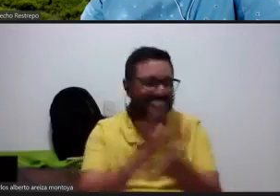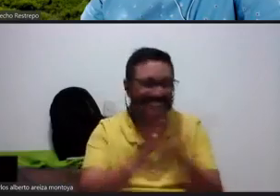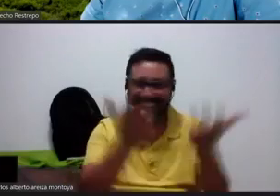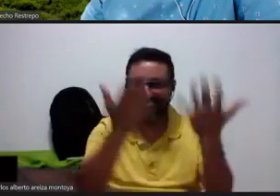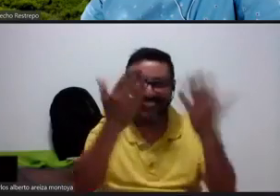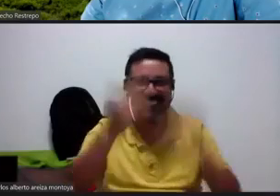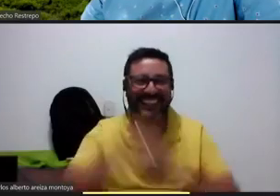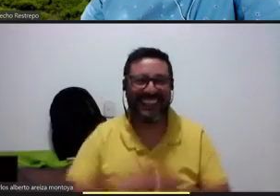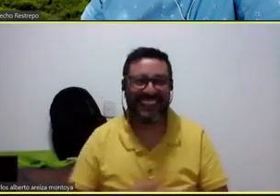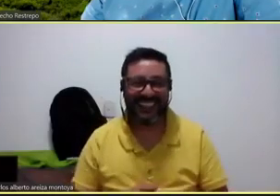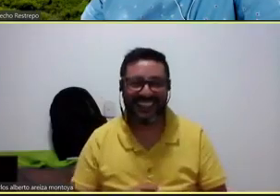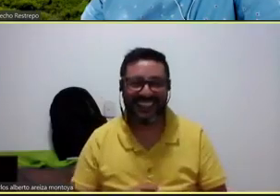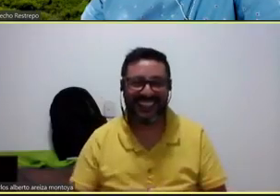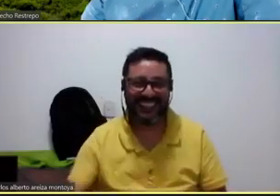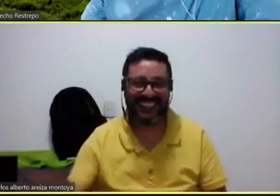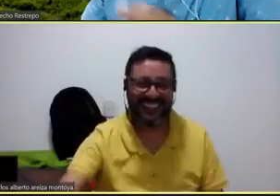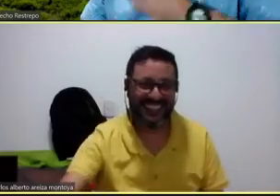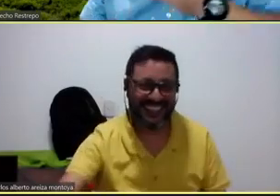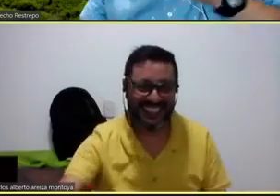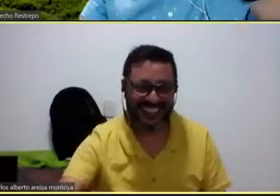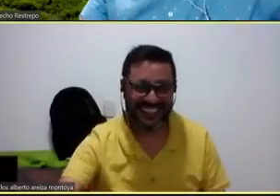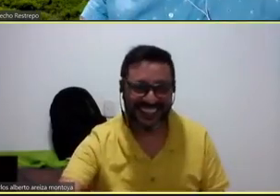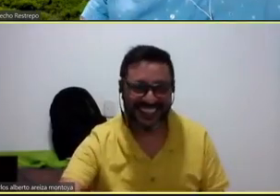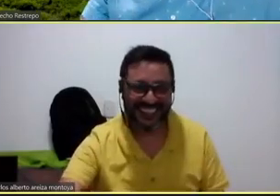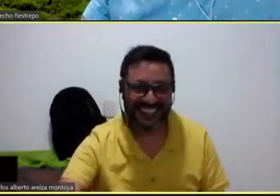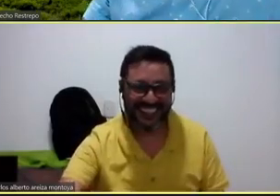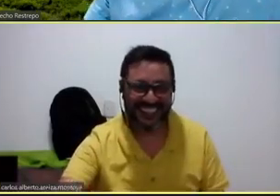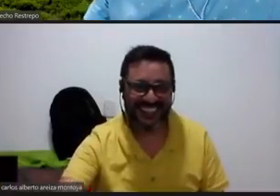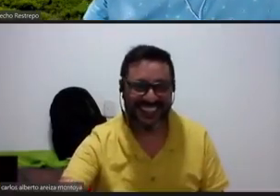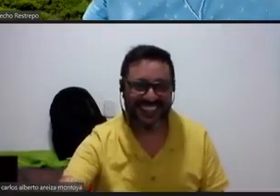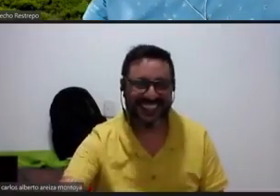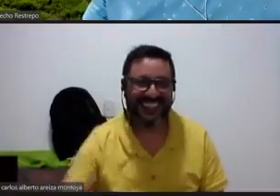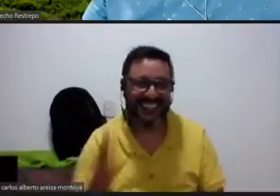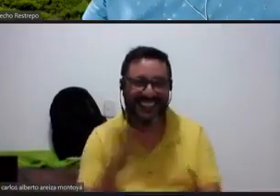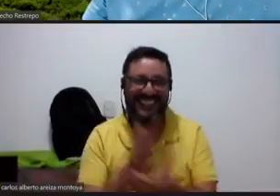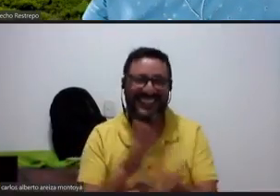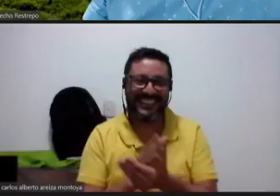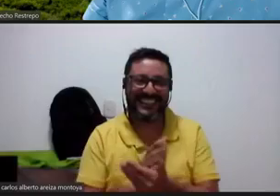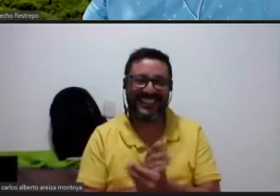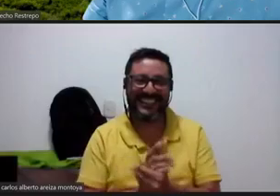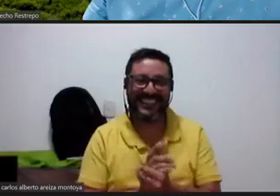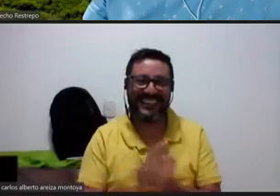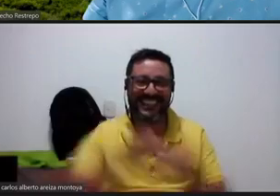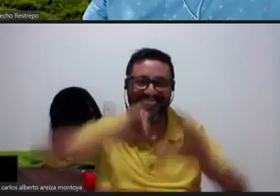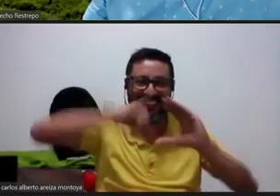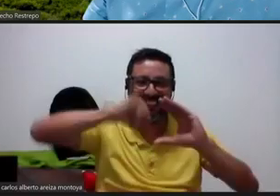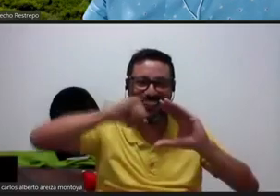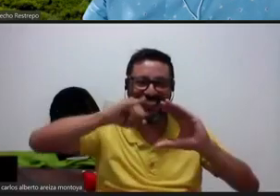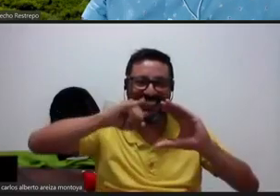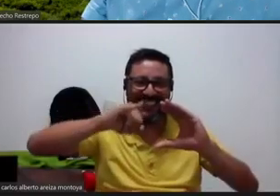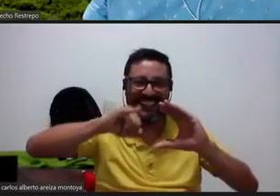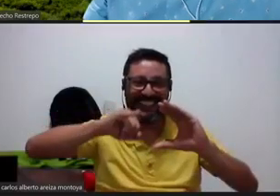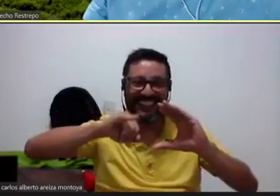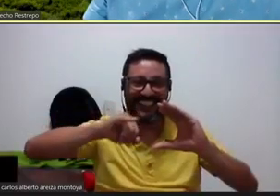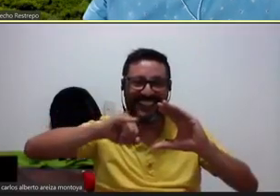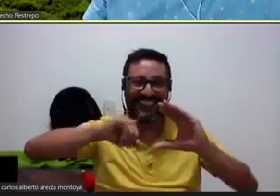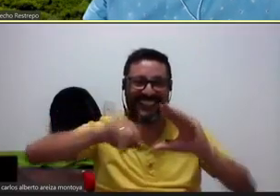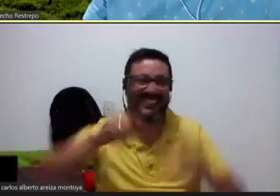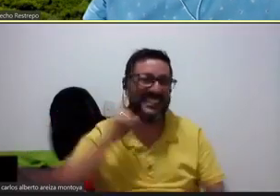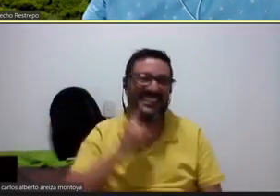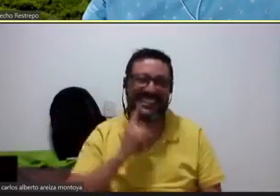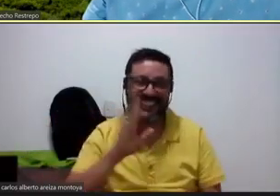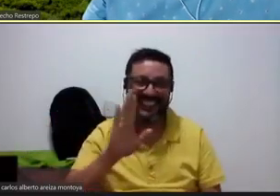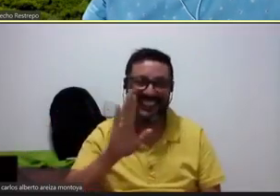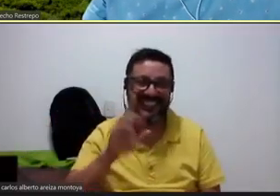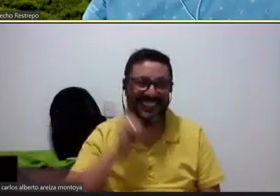Me pasó algo así. En un almacén de cadena fui a pagar pues en las cajas y me atendió una persona que no, pues, sorda. Y yo no